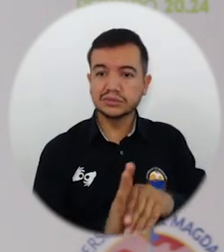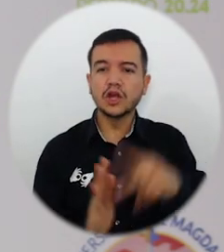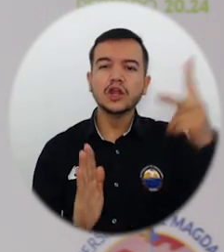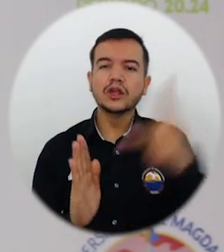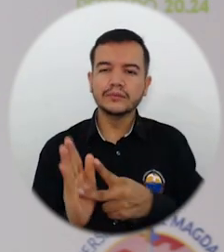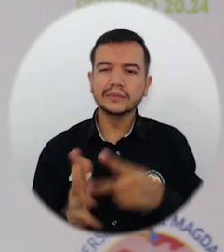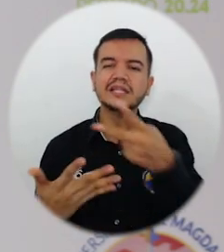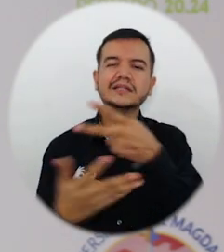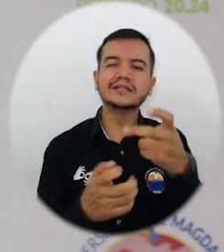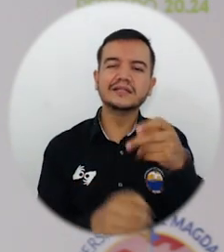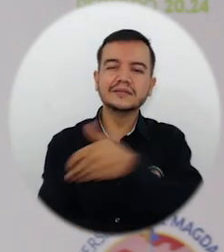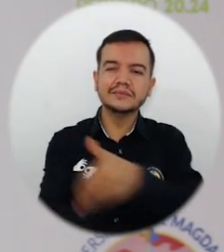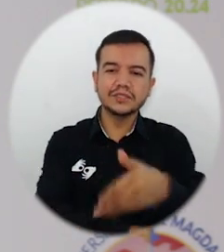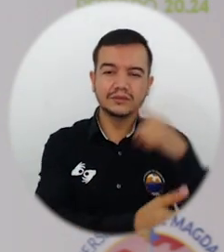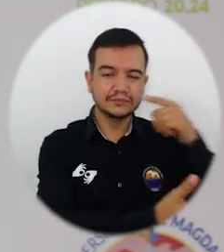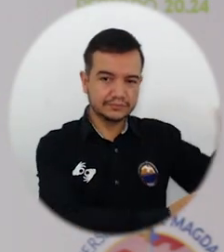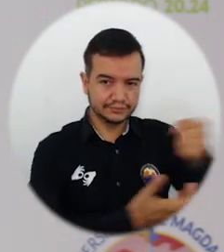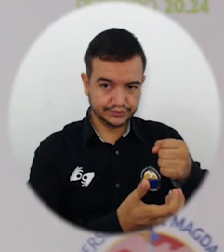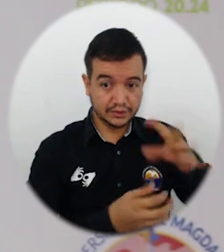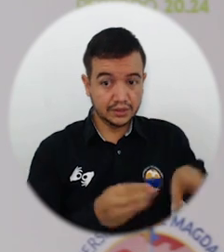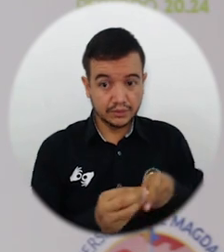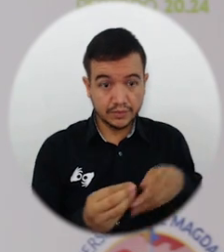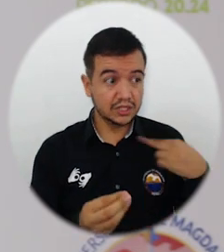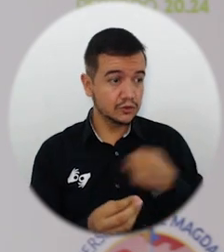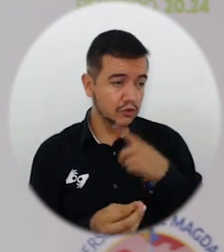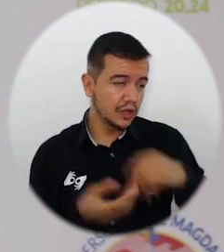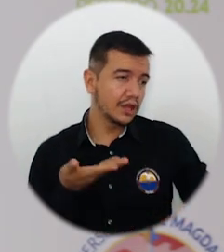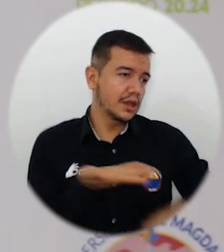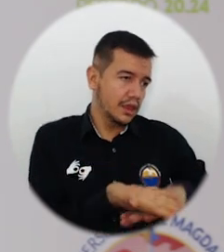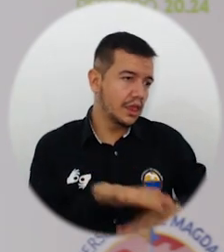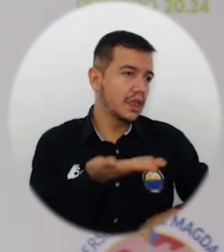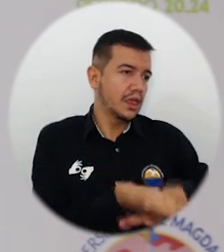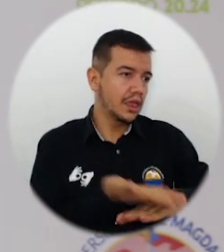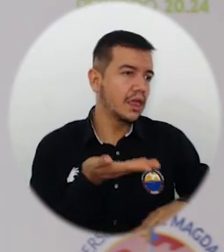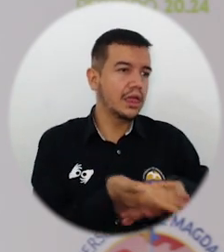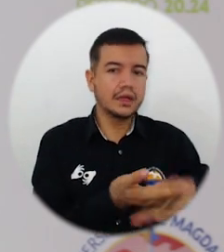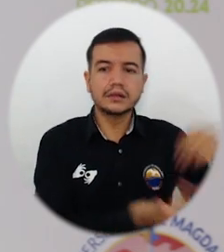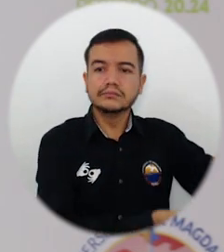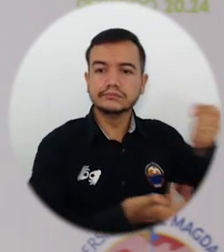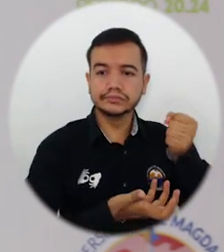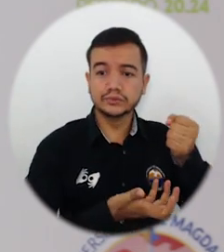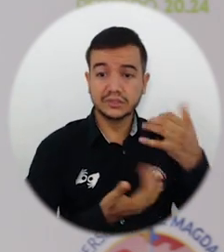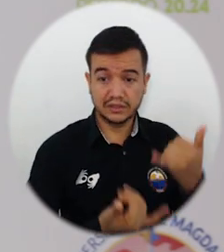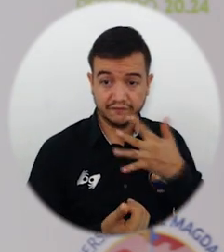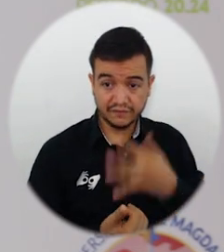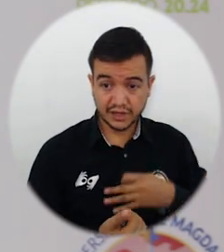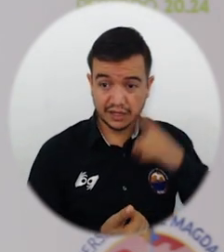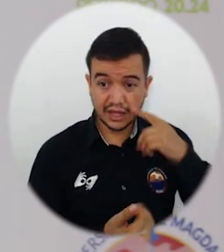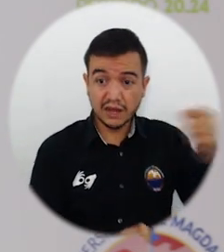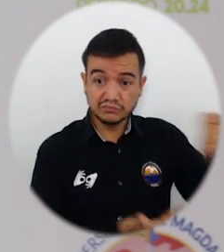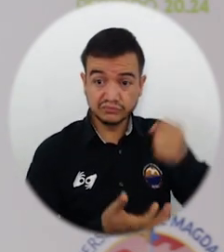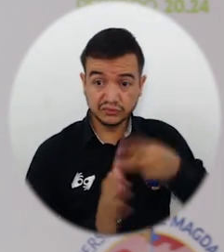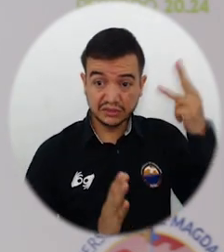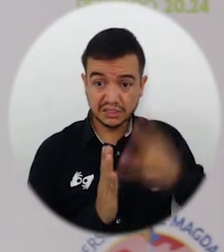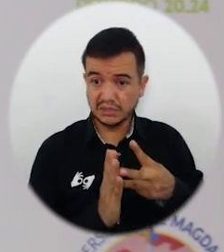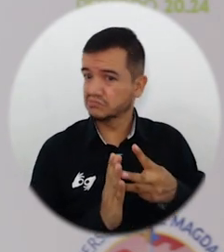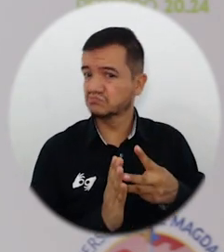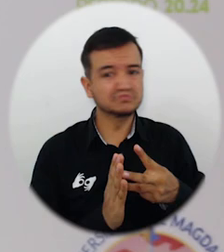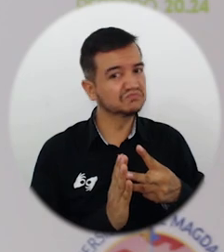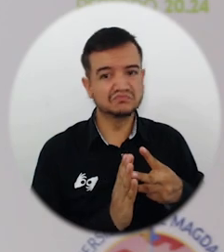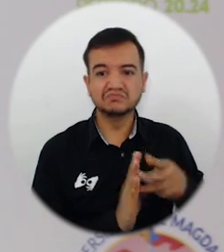distrito, dada nuestra acción de tutela y las solicitudes reiterativas que hicimos, aportó 3.000, hoy ni siquiera estamos recibiendo los 3.000